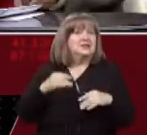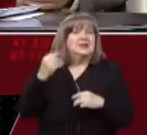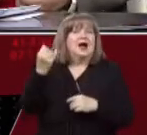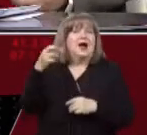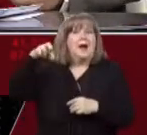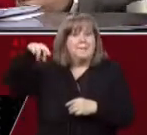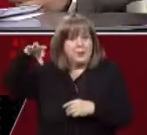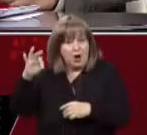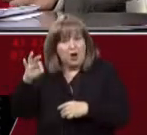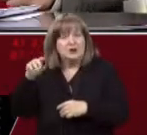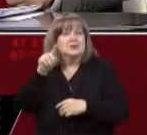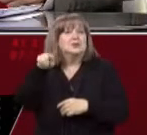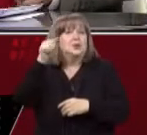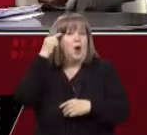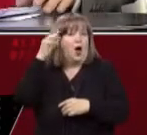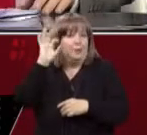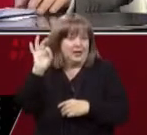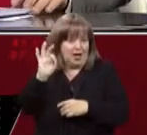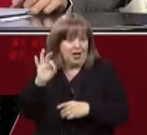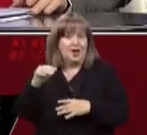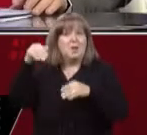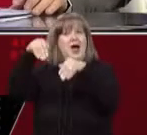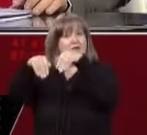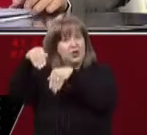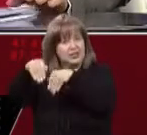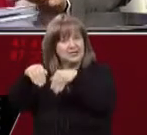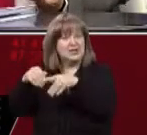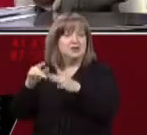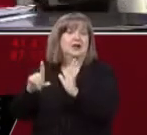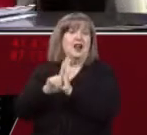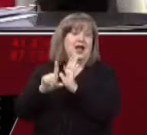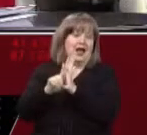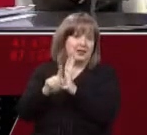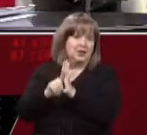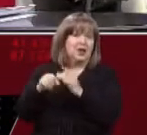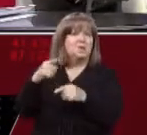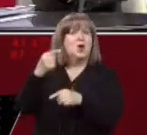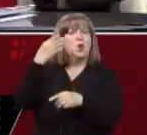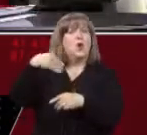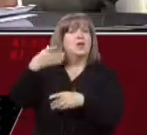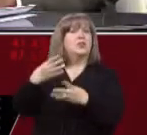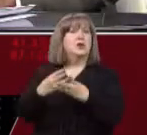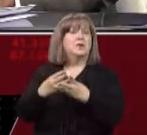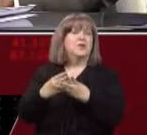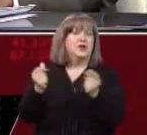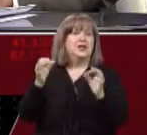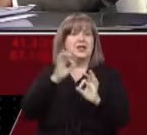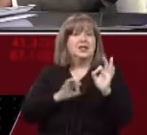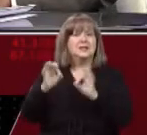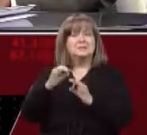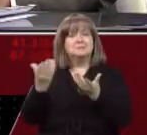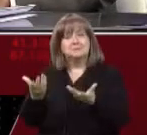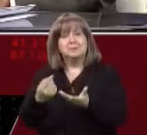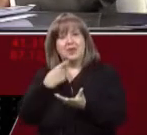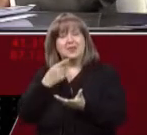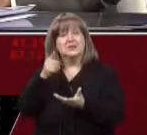PRO, qué harán los 9 legisladores a la hora de votar esto, si es que se llega a votar. ¿Cuándo podría definirse la postura de esas dos bancadas